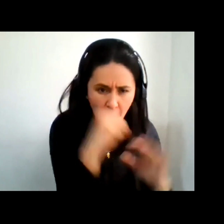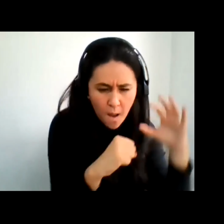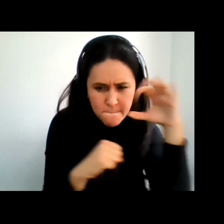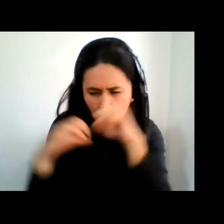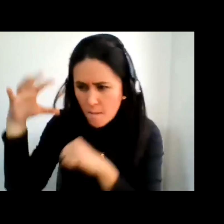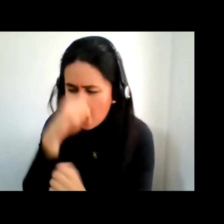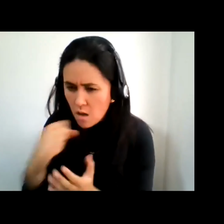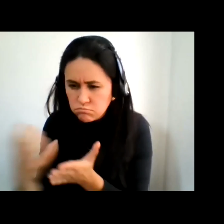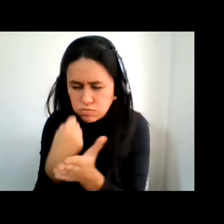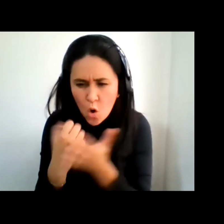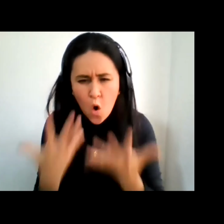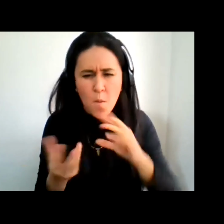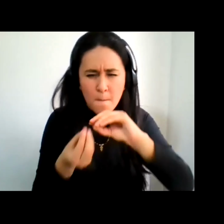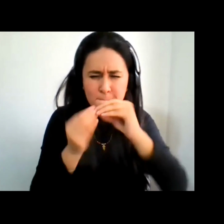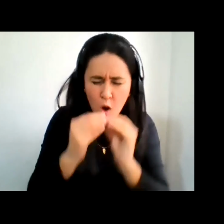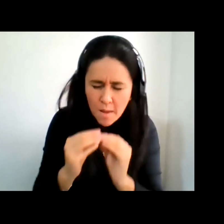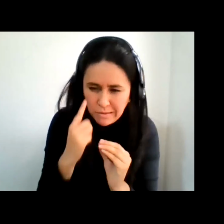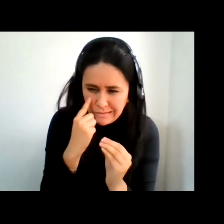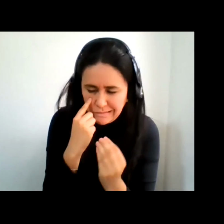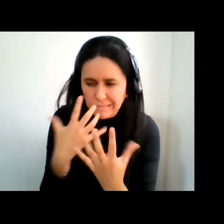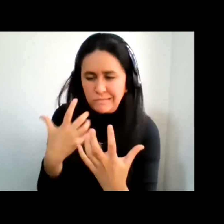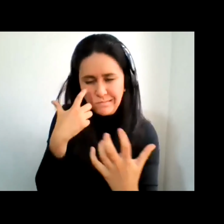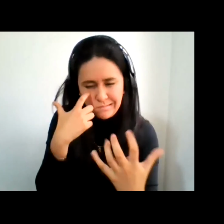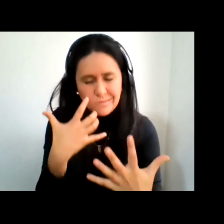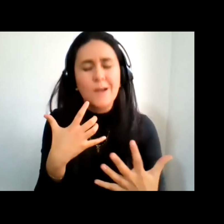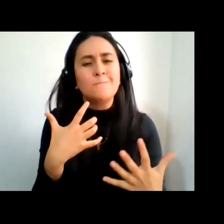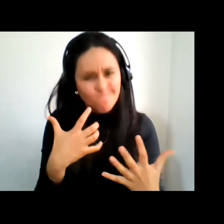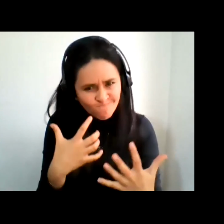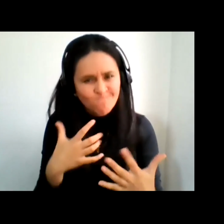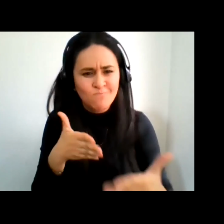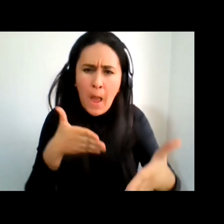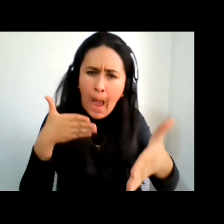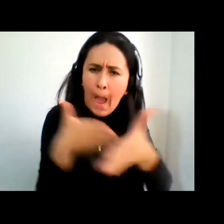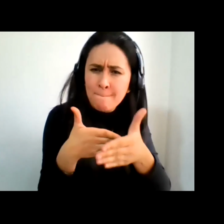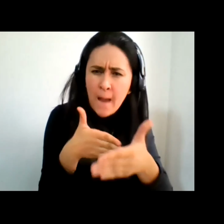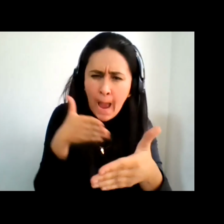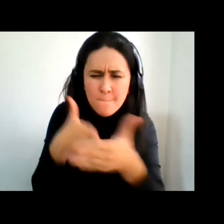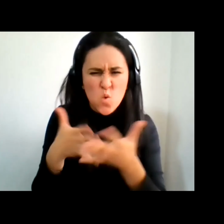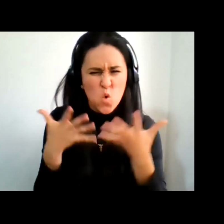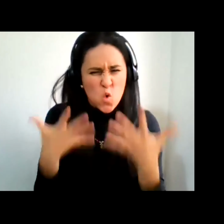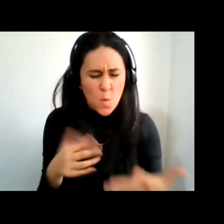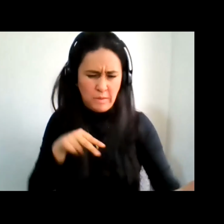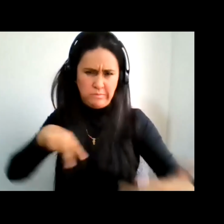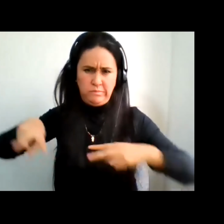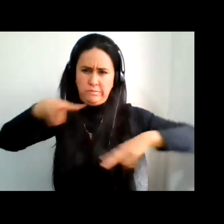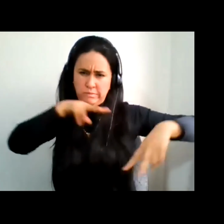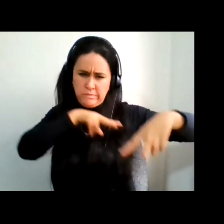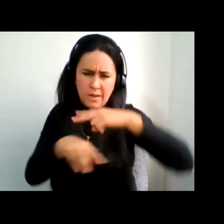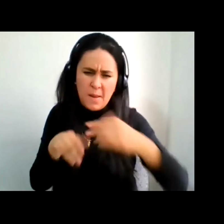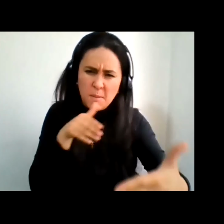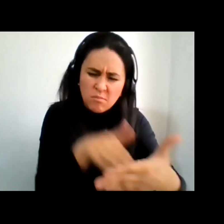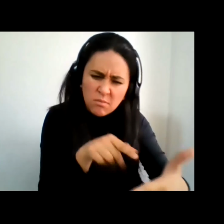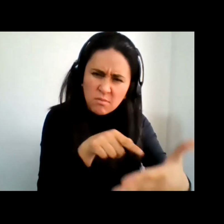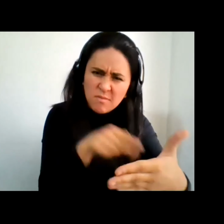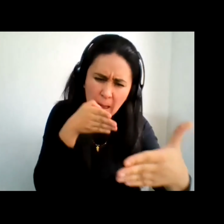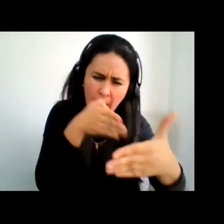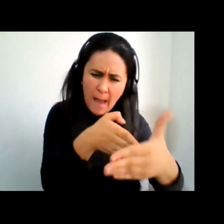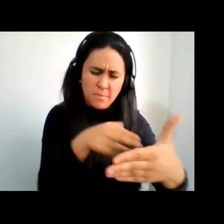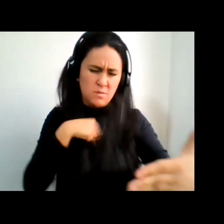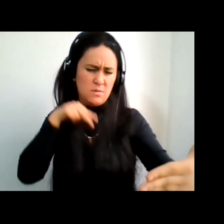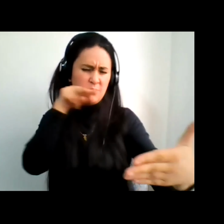de los problemas relacionados con las barreras, cómo se manifiestan, qué manifiestan las barreras cuando